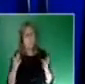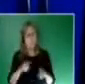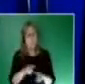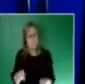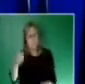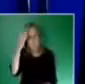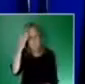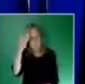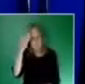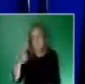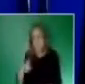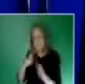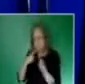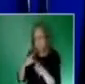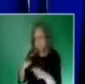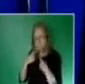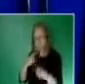que la crisis del agua